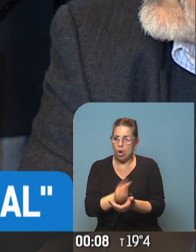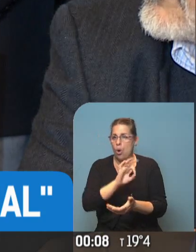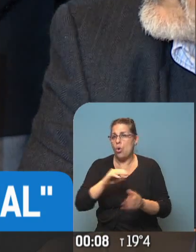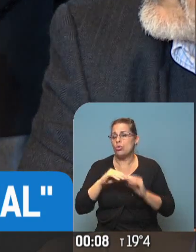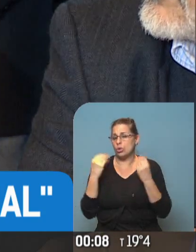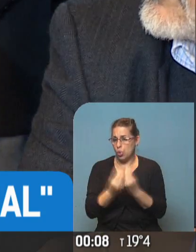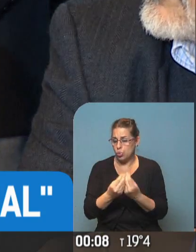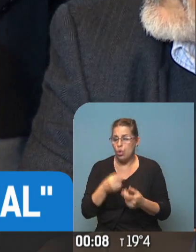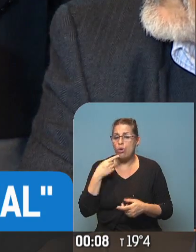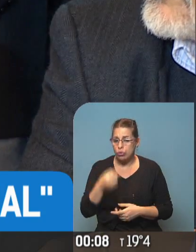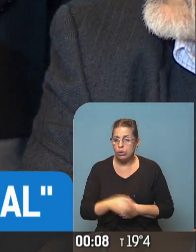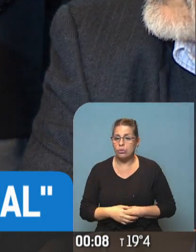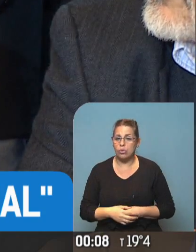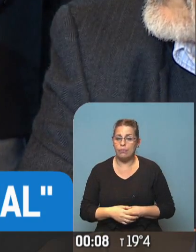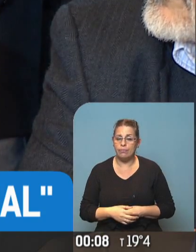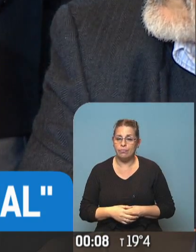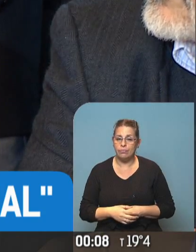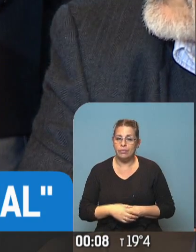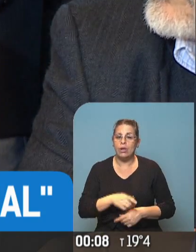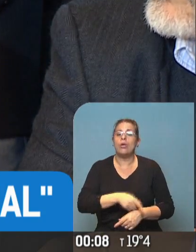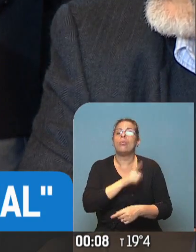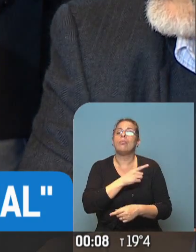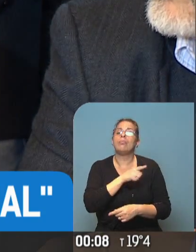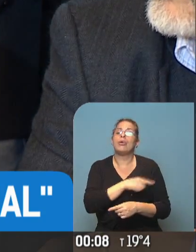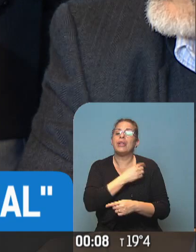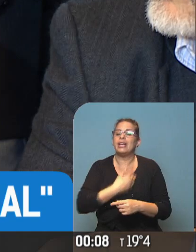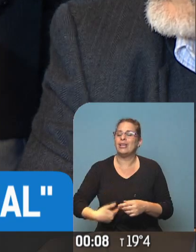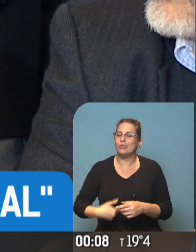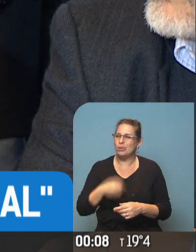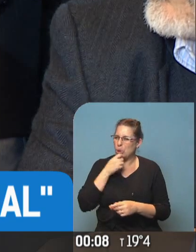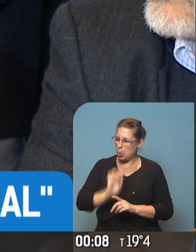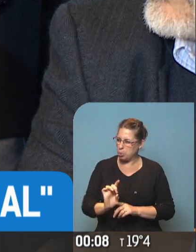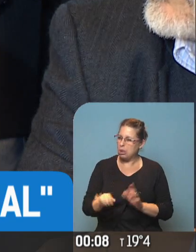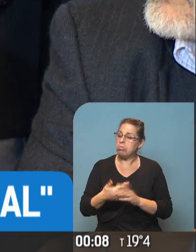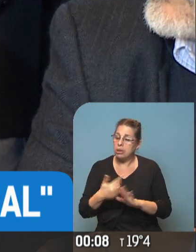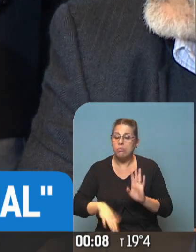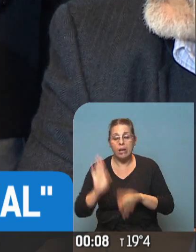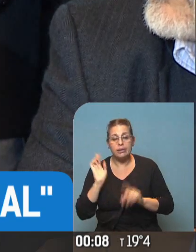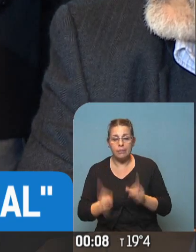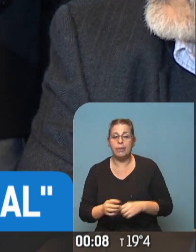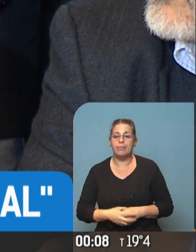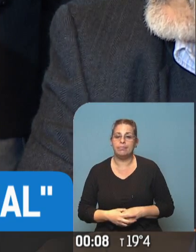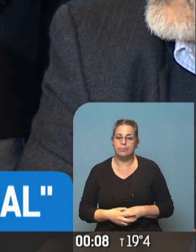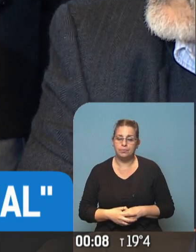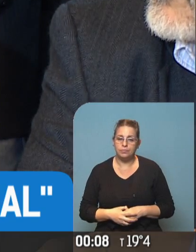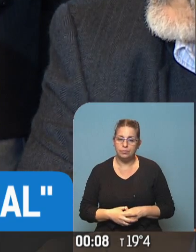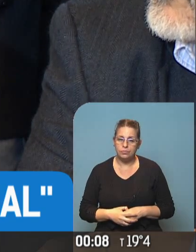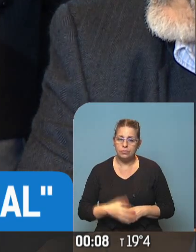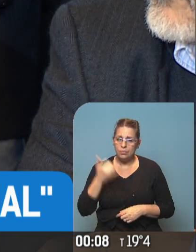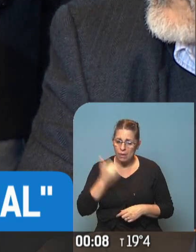resoluciones que no eran del agrado del Poder Ejecutivo Nacional. Es más, así como